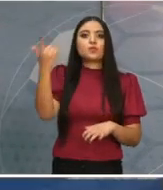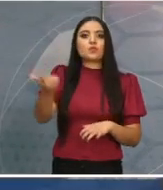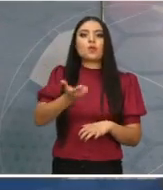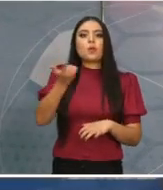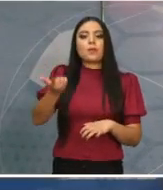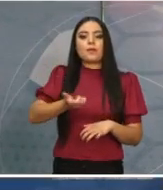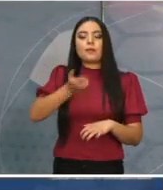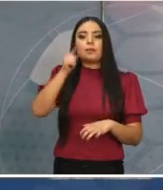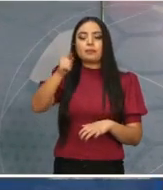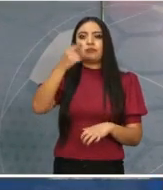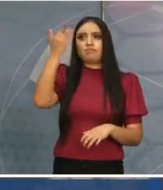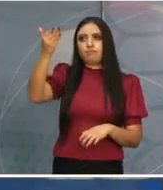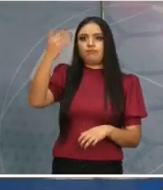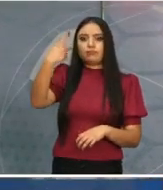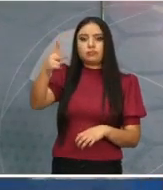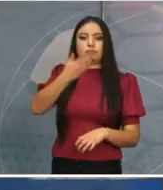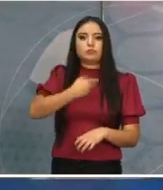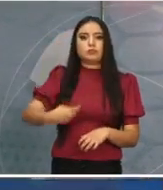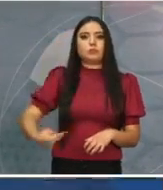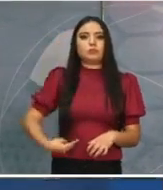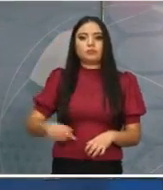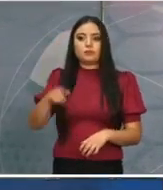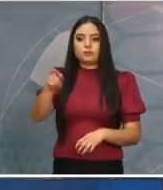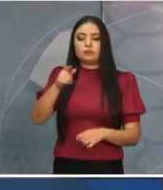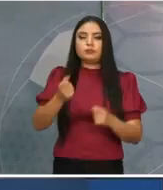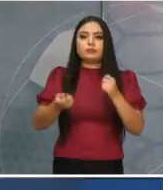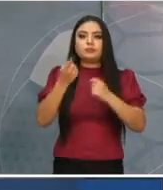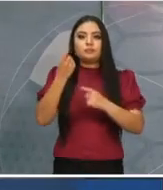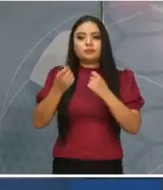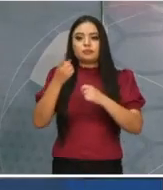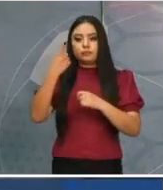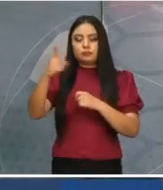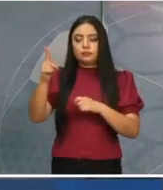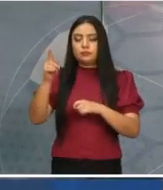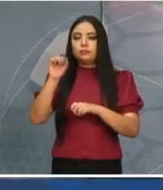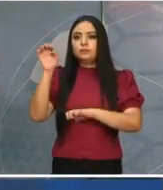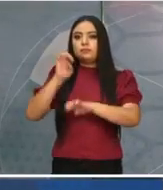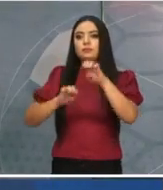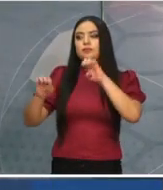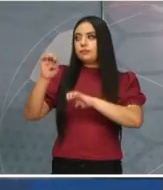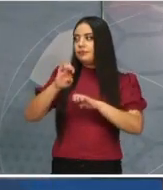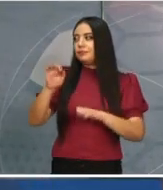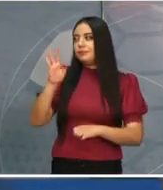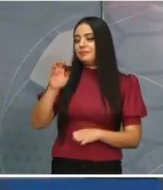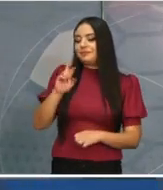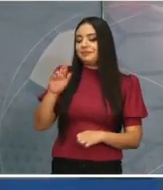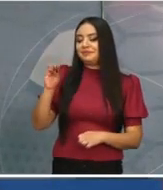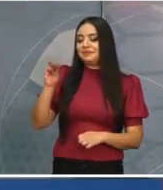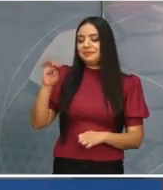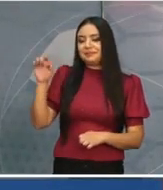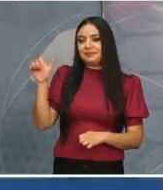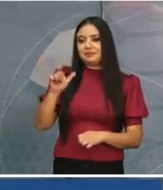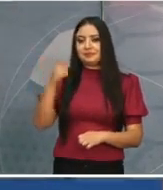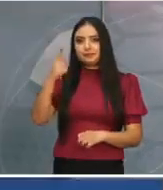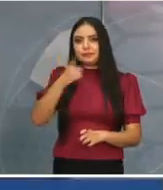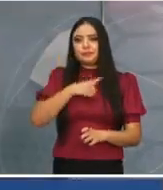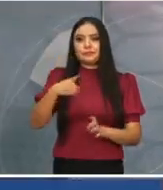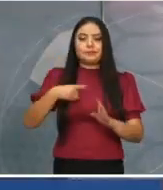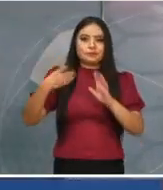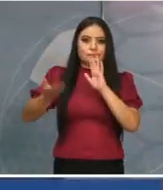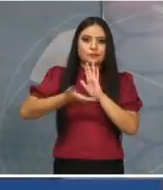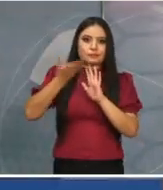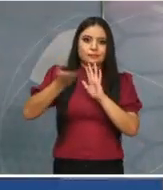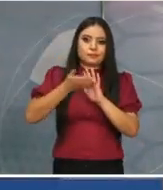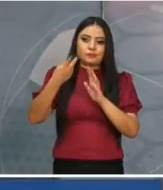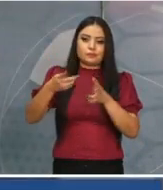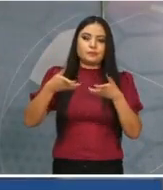ya los directivos de la empresa ferromex que cumplen con la construcción de la carretera en el sector fue en el mes